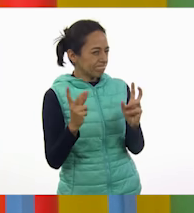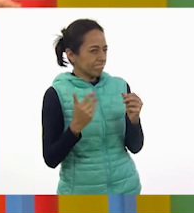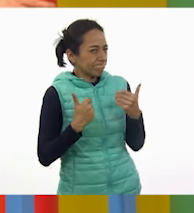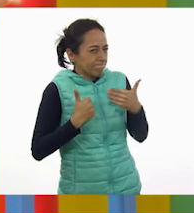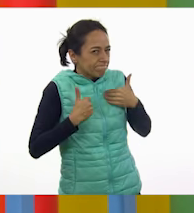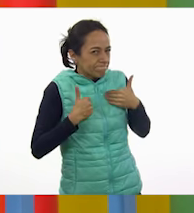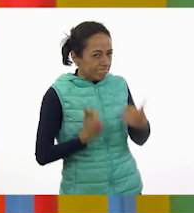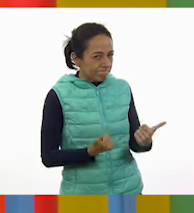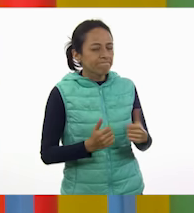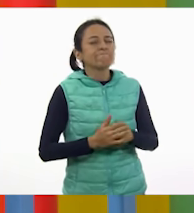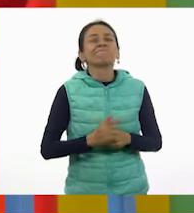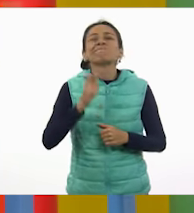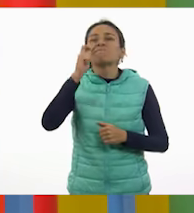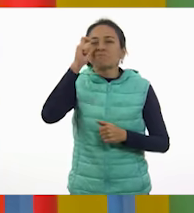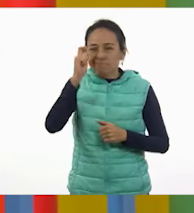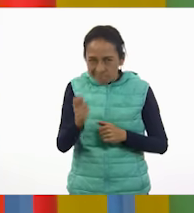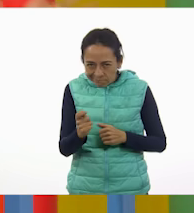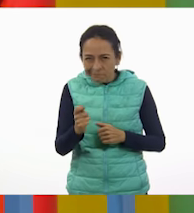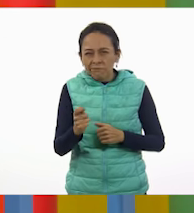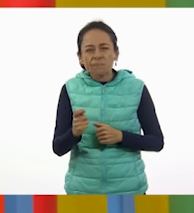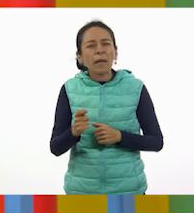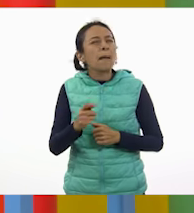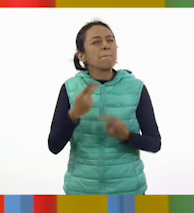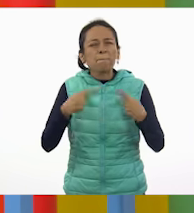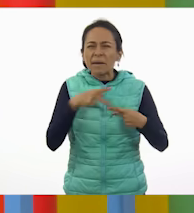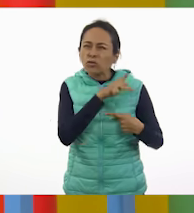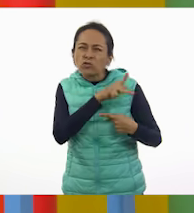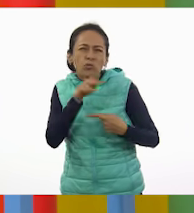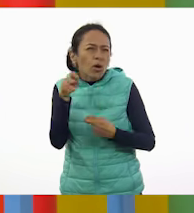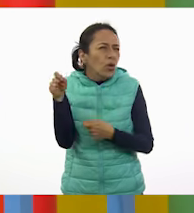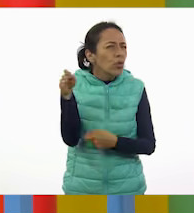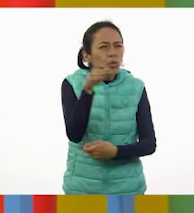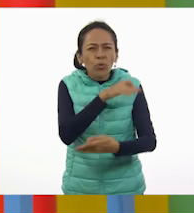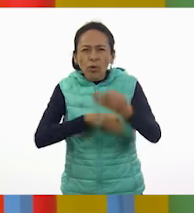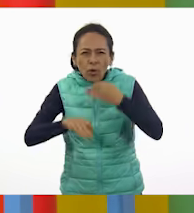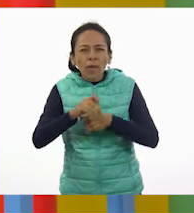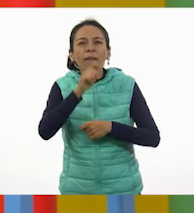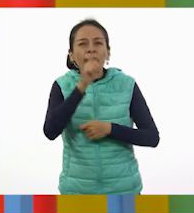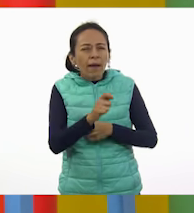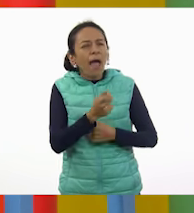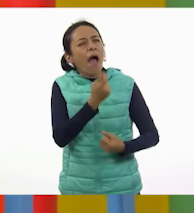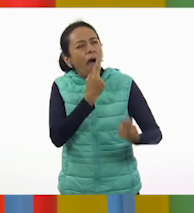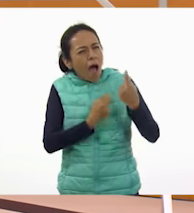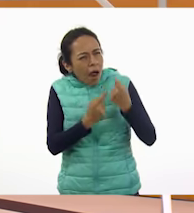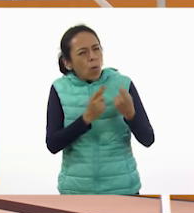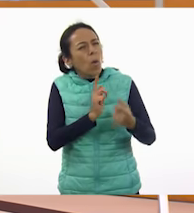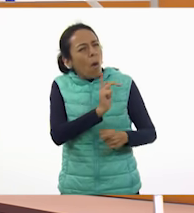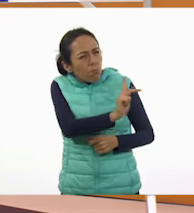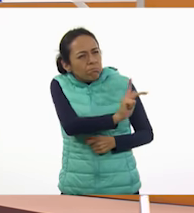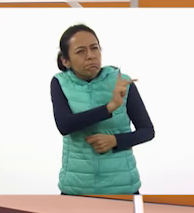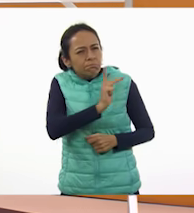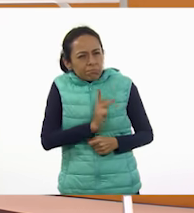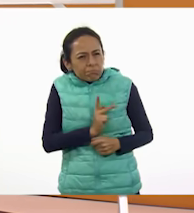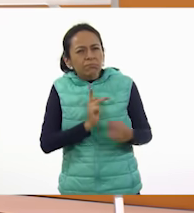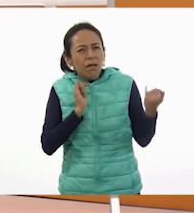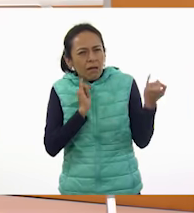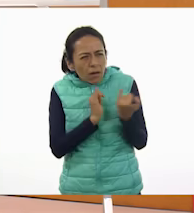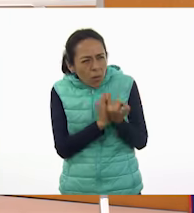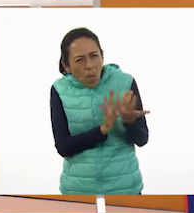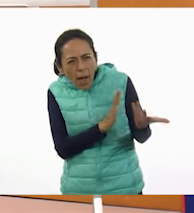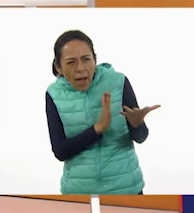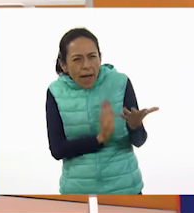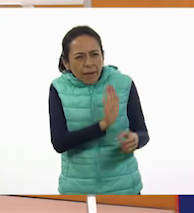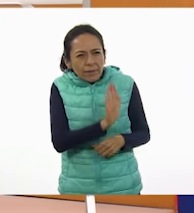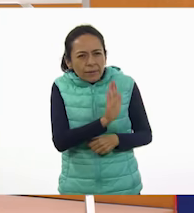personas tenemos cosas semejantes y cosas diferentes. Así es. Y que las cosas diferentes nos